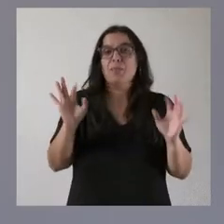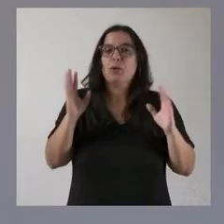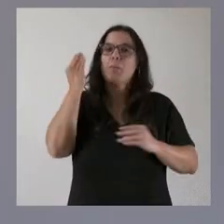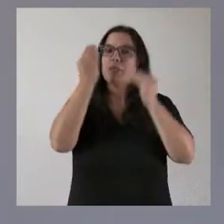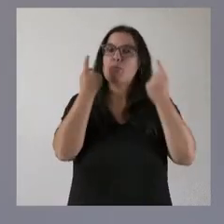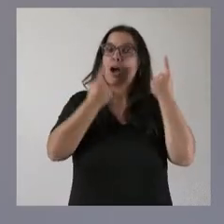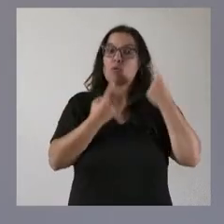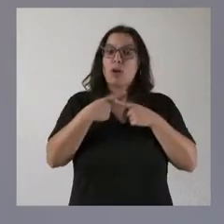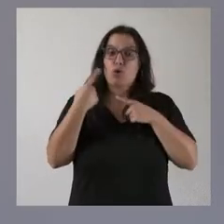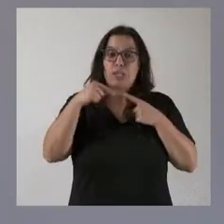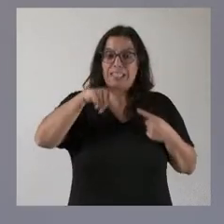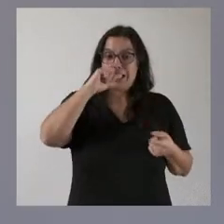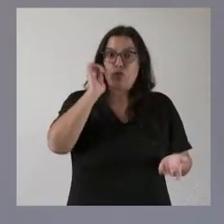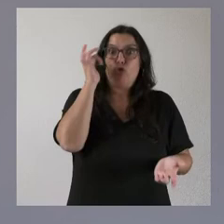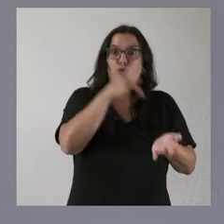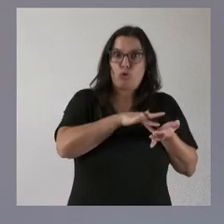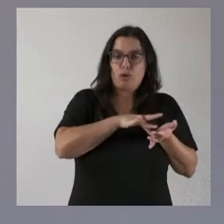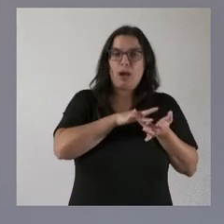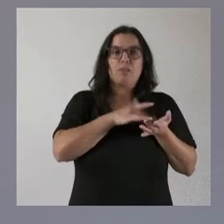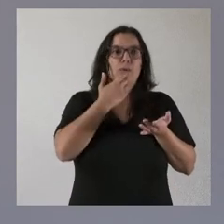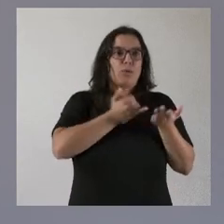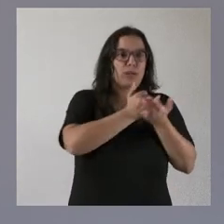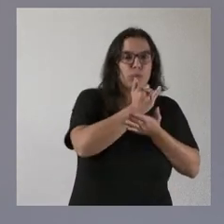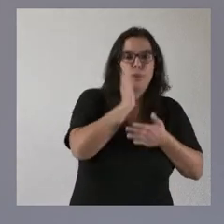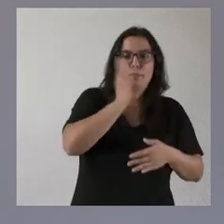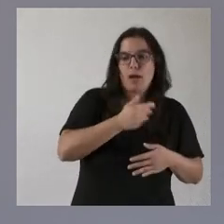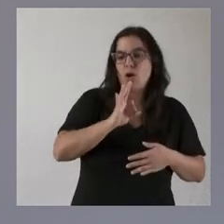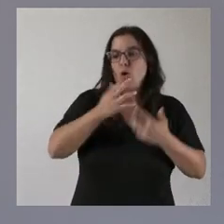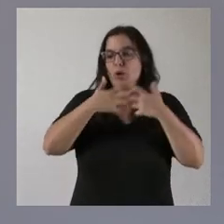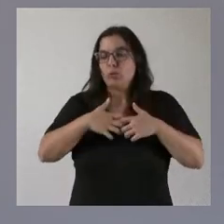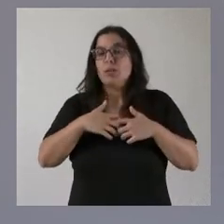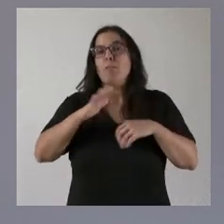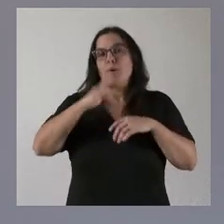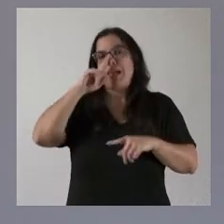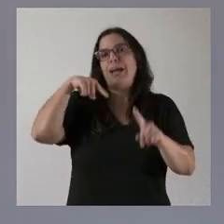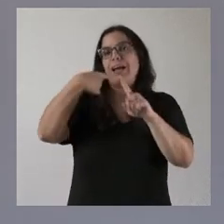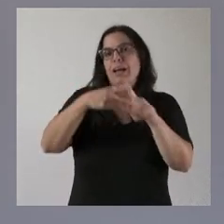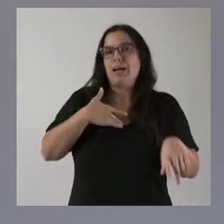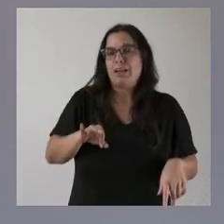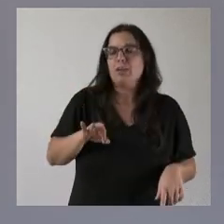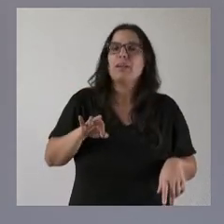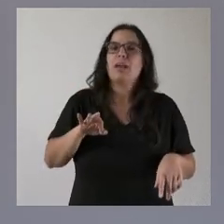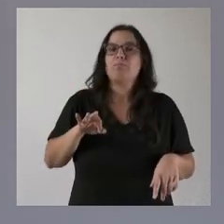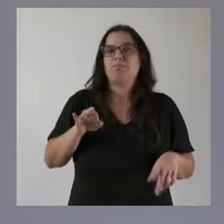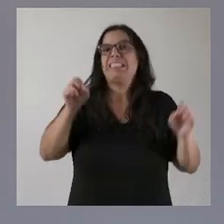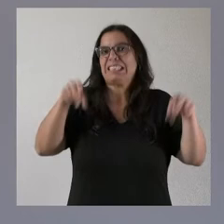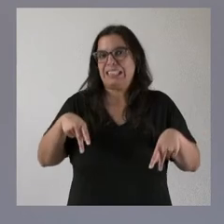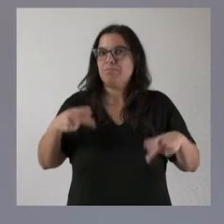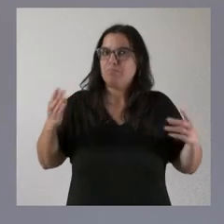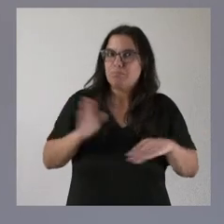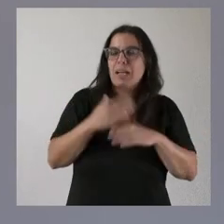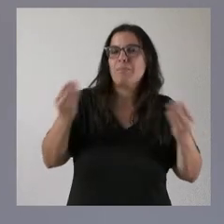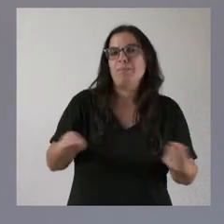elementos vinculados al sector Agrario y a la industria nos hacen ser más optimistas respecto de esos dos sectores productivos